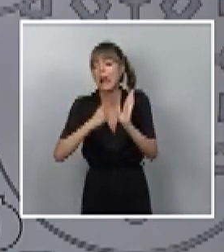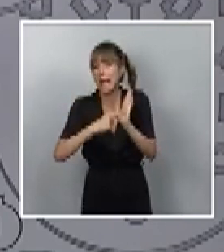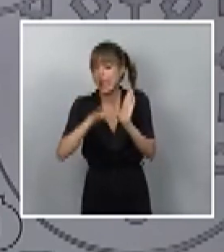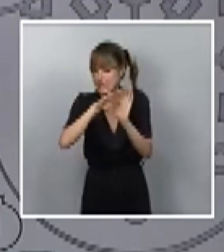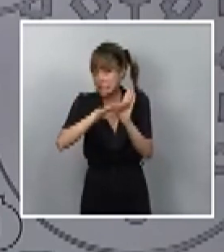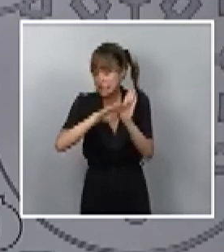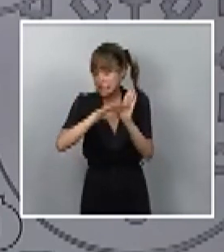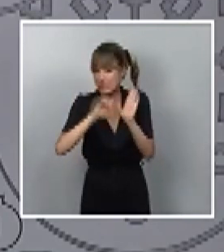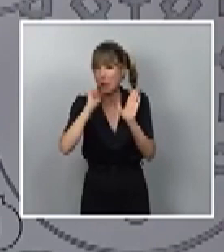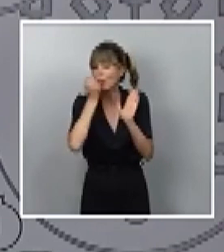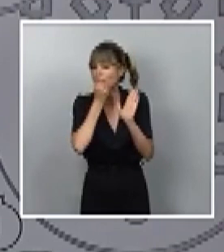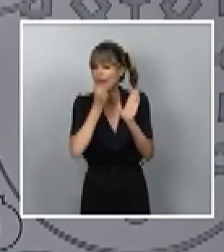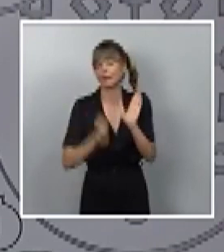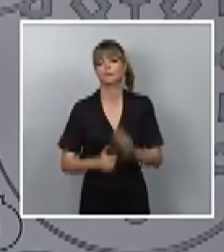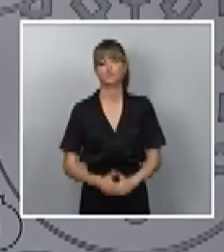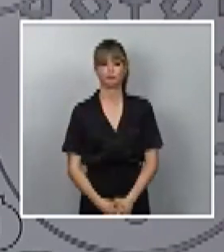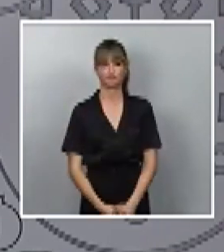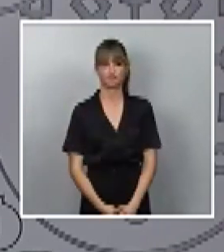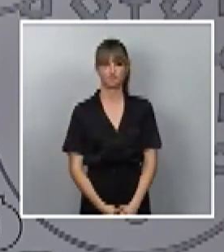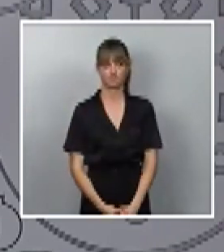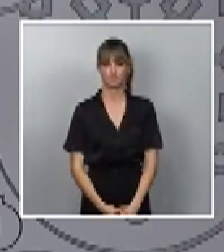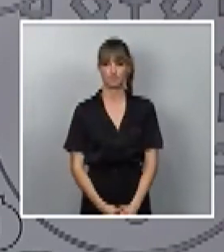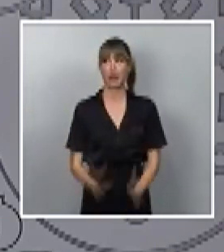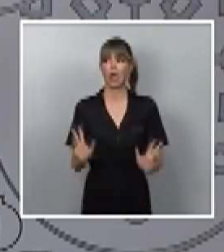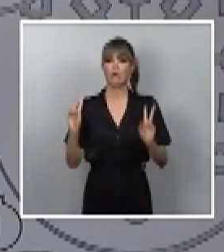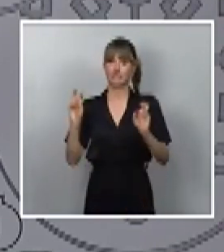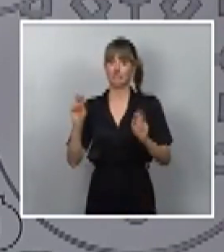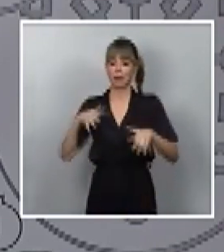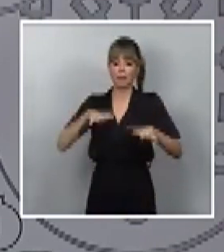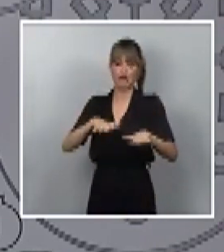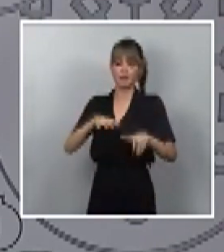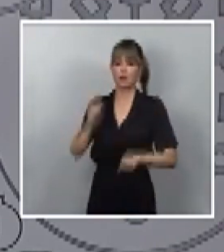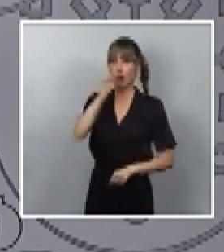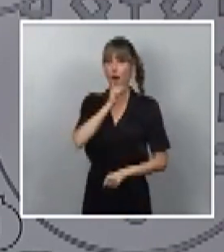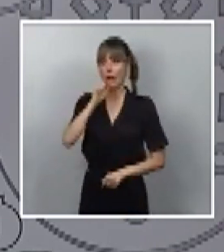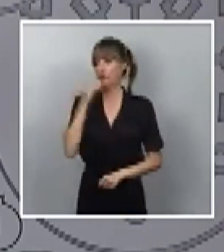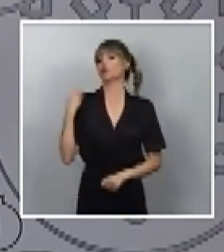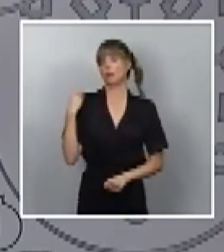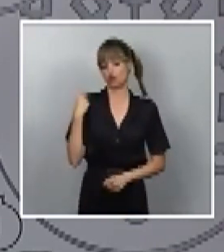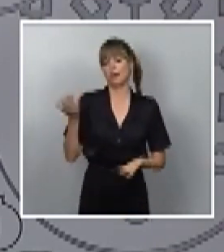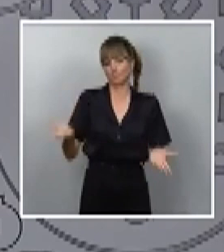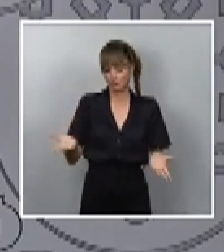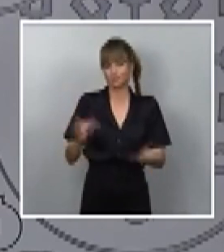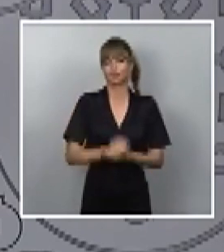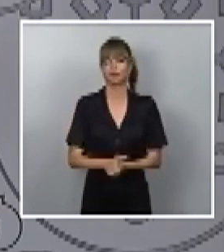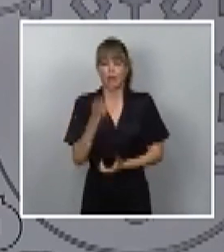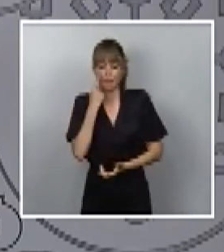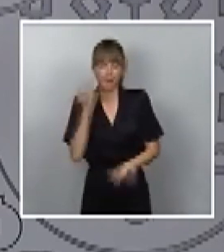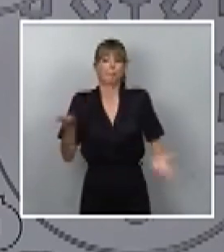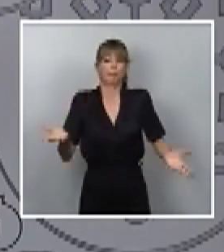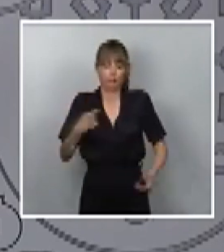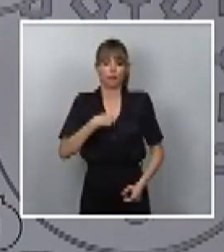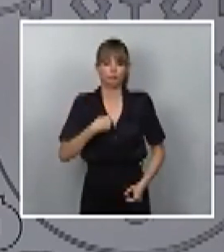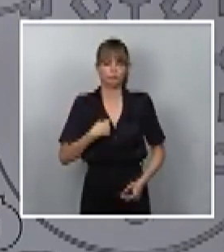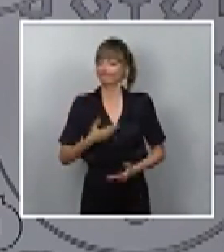ley de la ley de la mordaza y sobre los cánticos y las manifestaciones sobre los que me preguntaba Mire yo